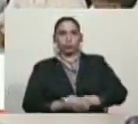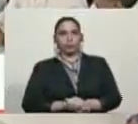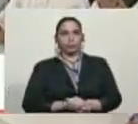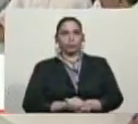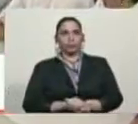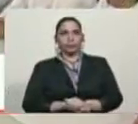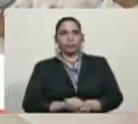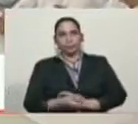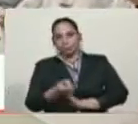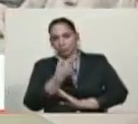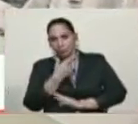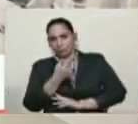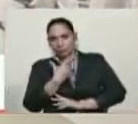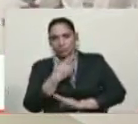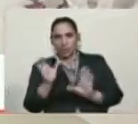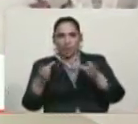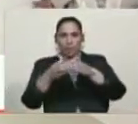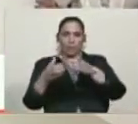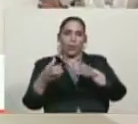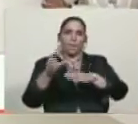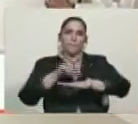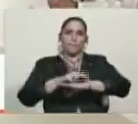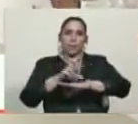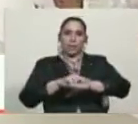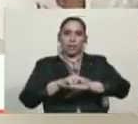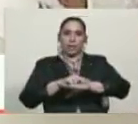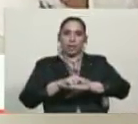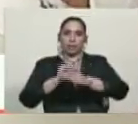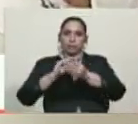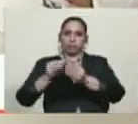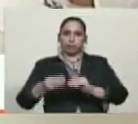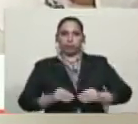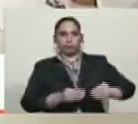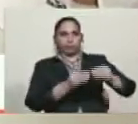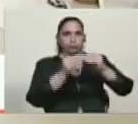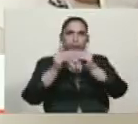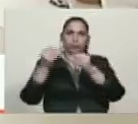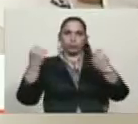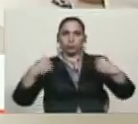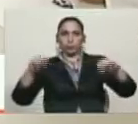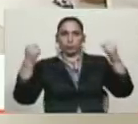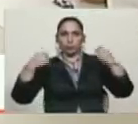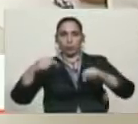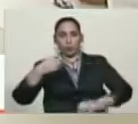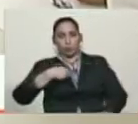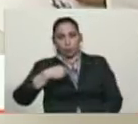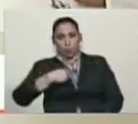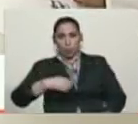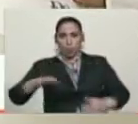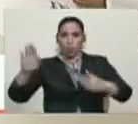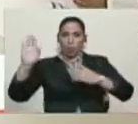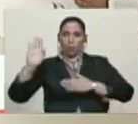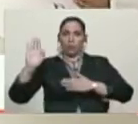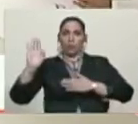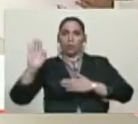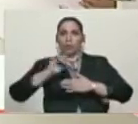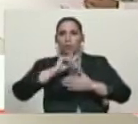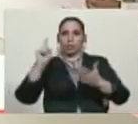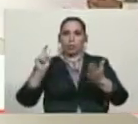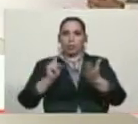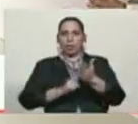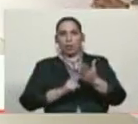de medicinas de equipos médicos y en rehabilitación como me he comprometido integral y